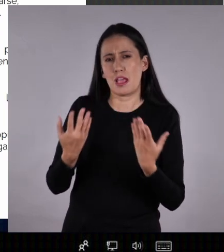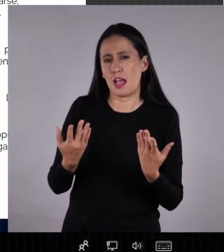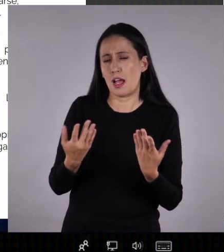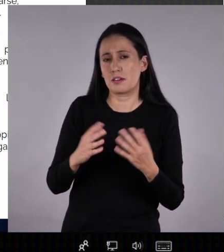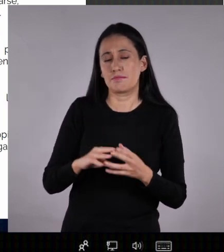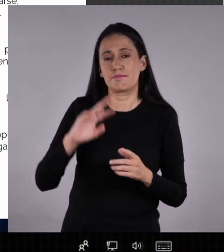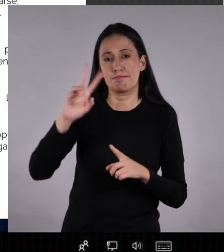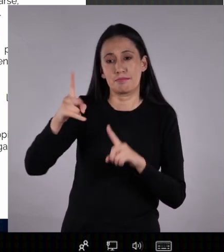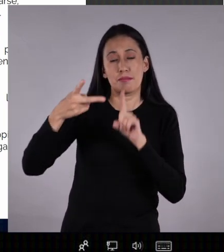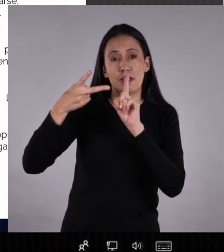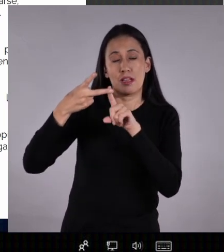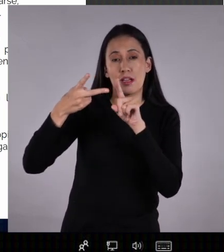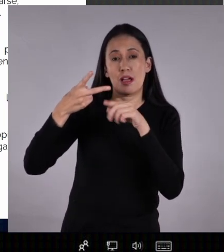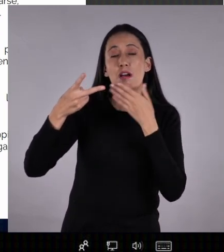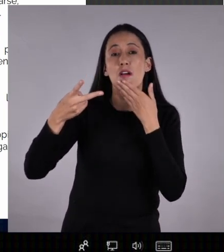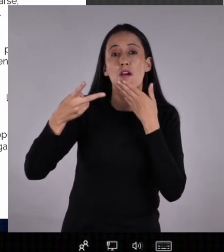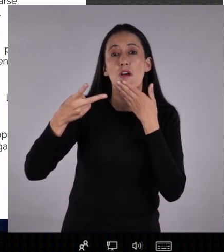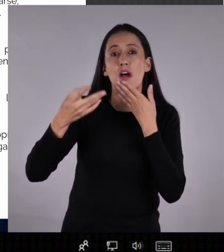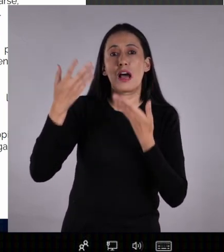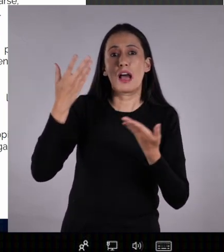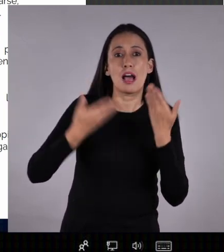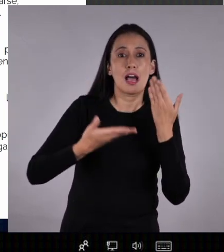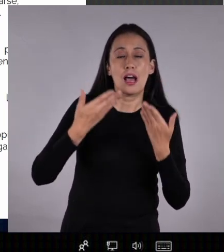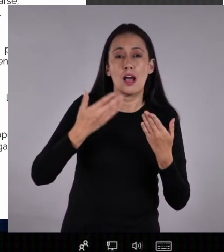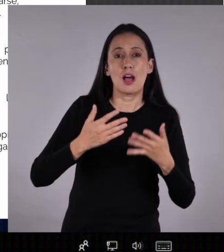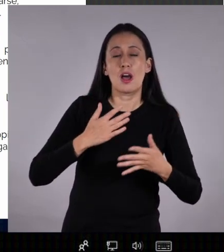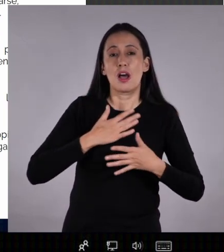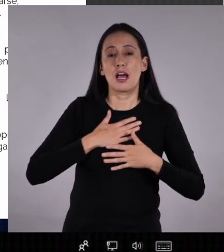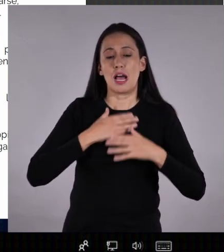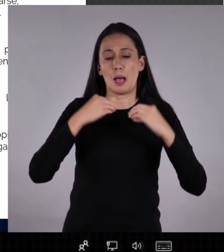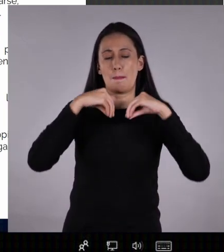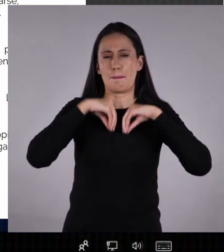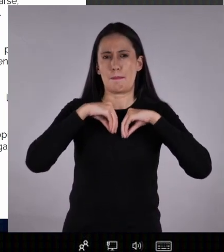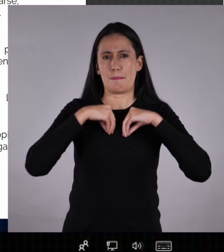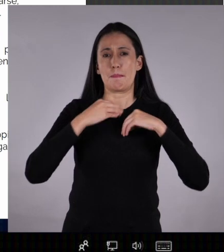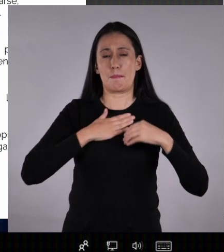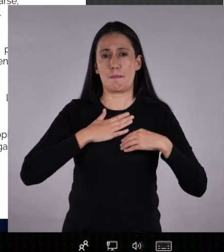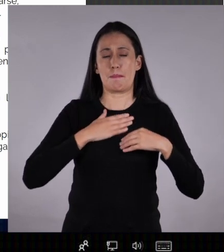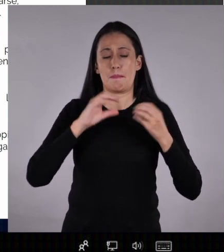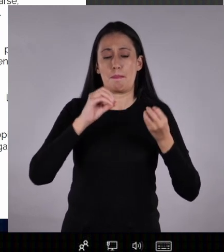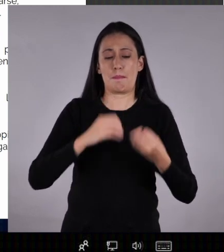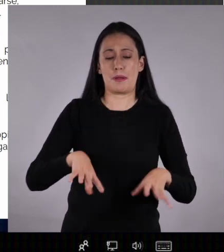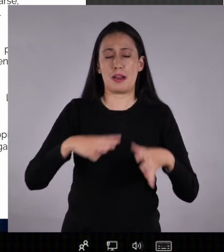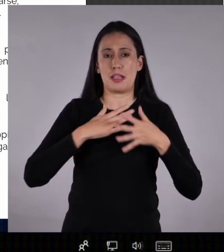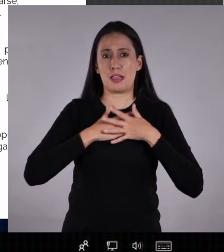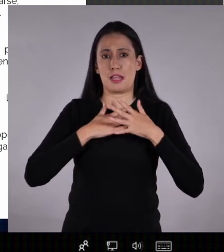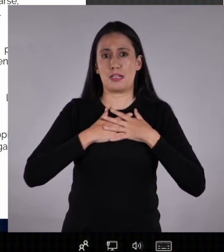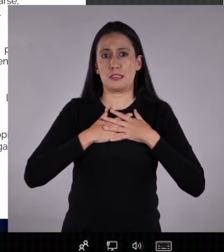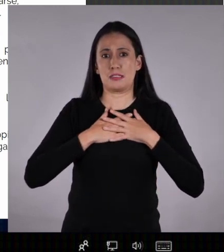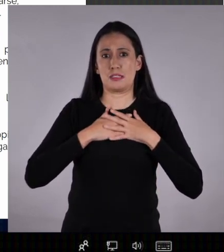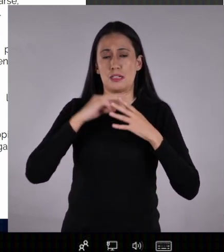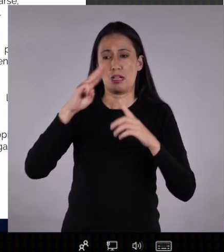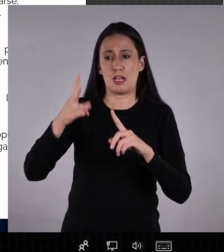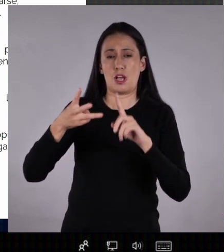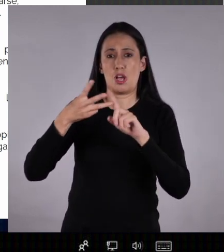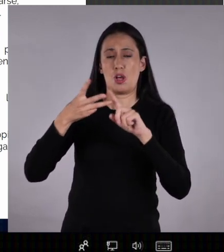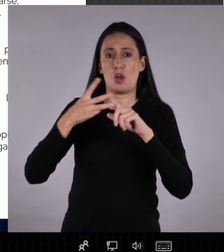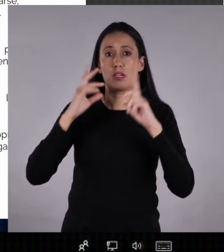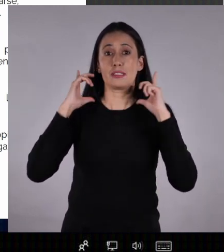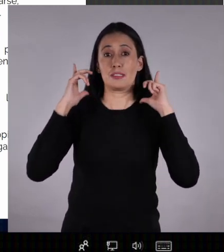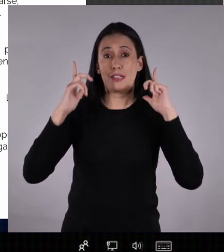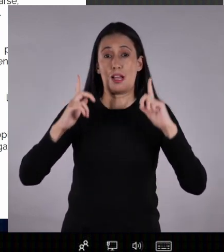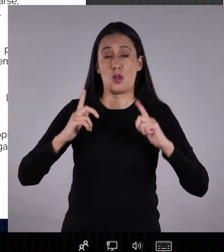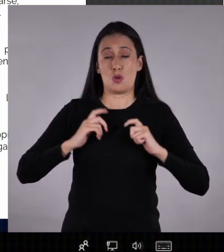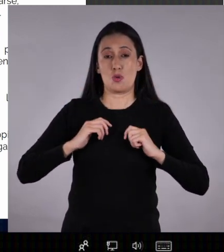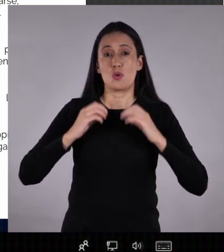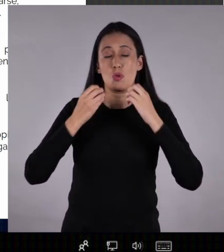de aspectos de sí mismo. Pérdidas que tienen que ver con la salud y también incluye pérdida de valores,